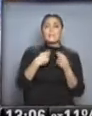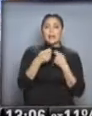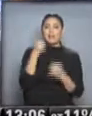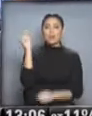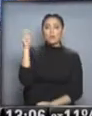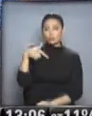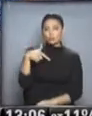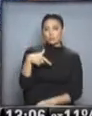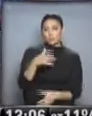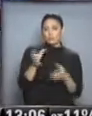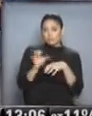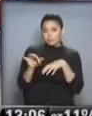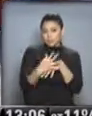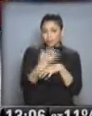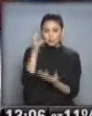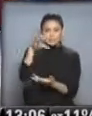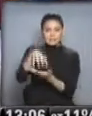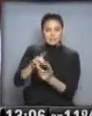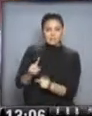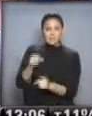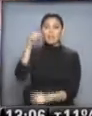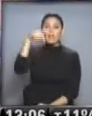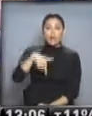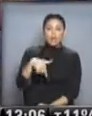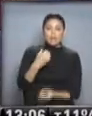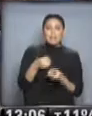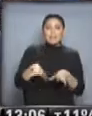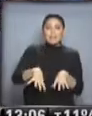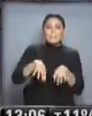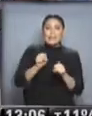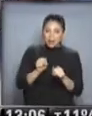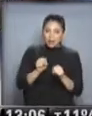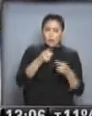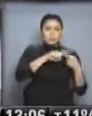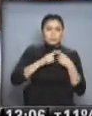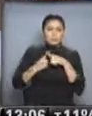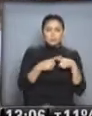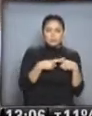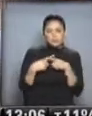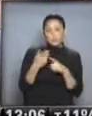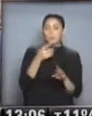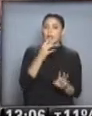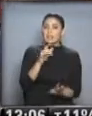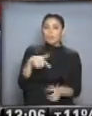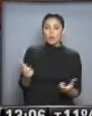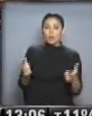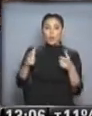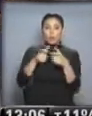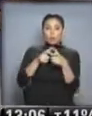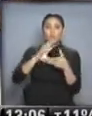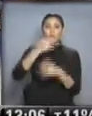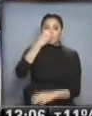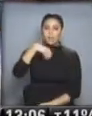del sur y donde por supuesto durante la jornada de hoy han comenzado desde muy temprano las deliberaciones vamos a decir que la cumbre como he hecho